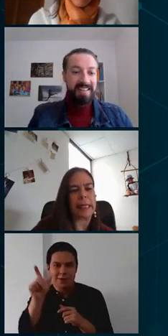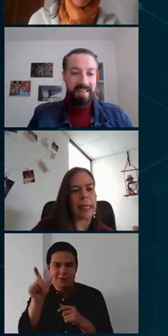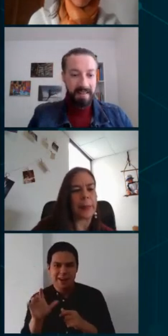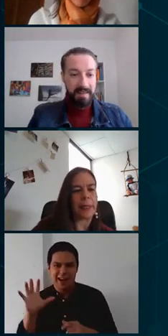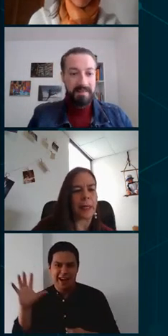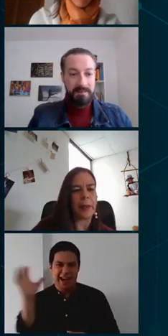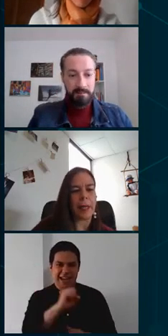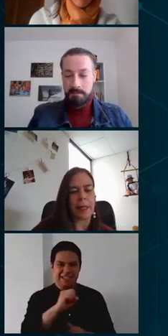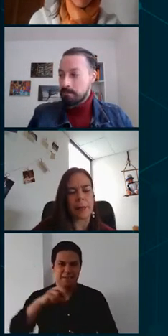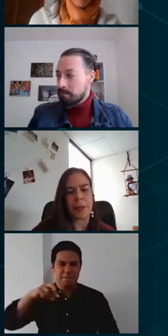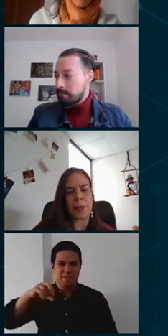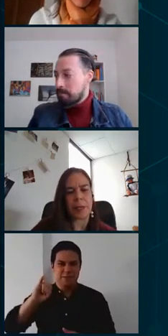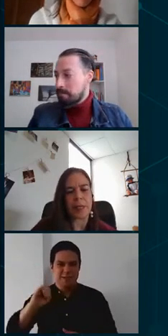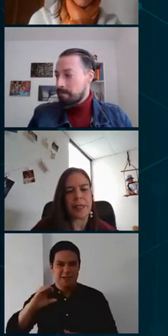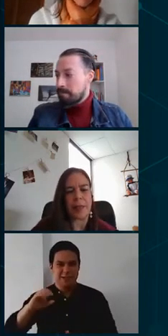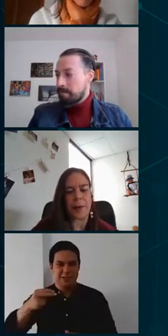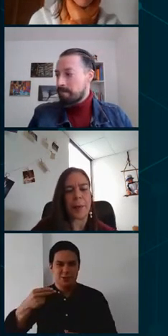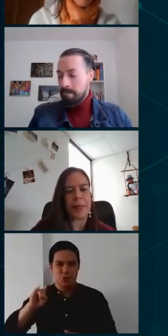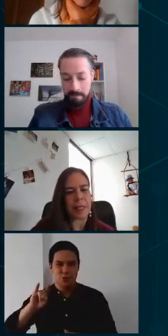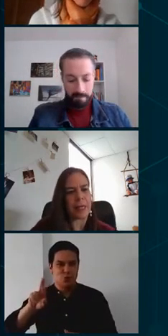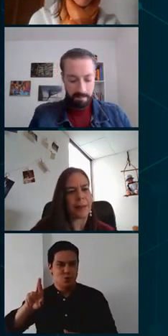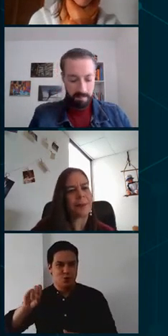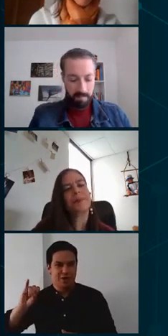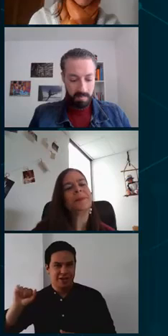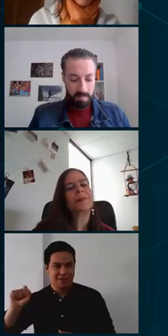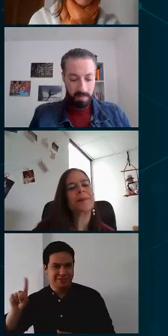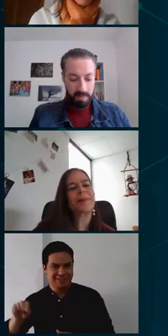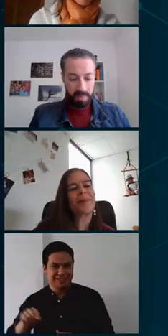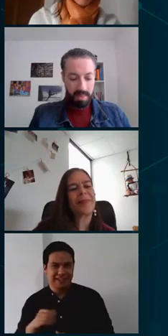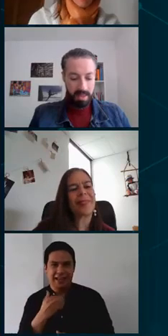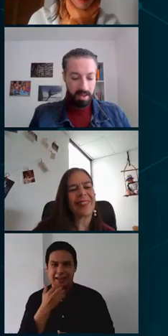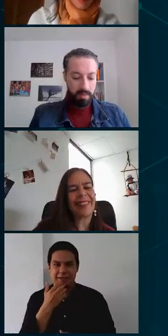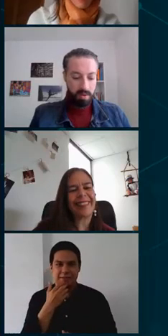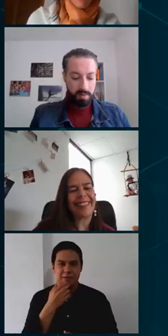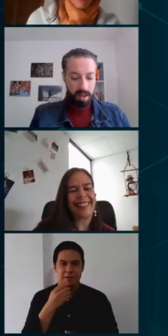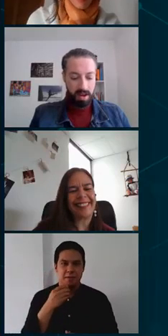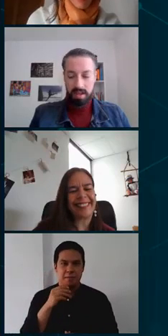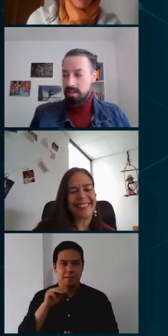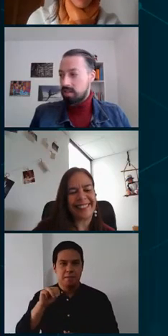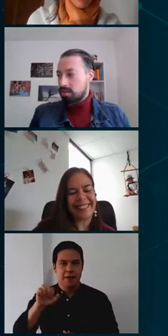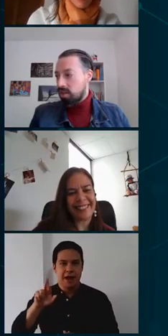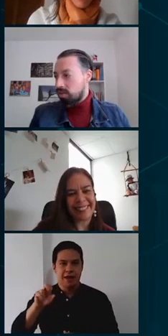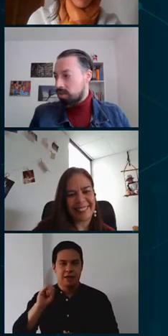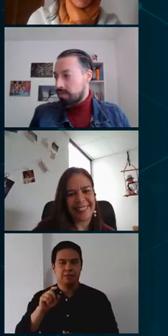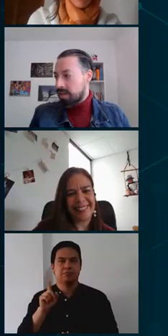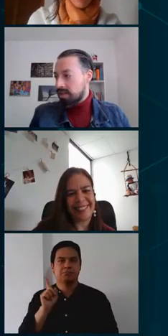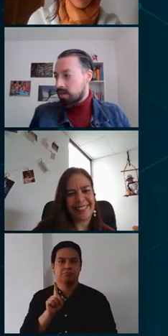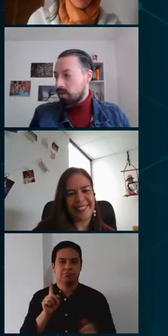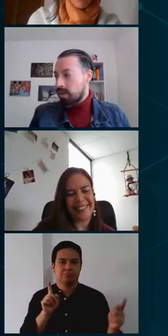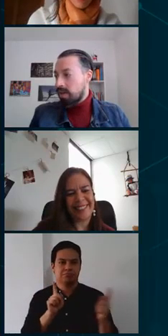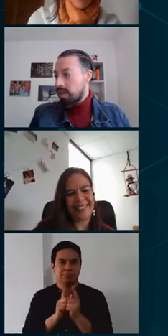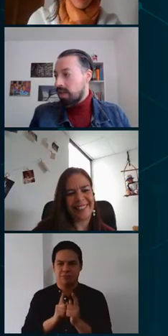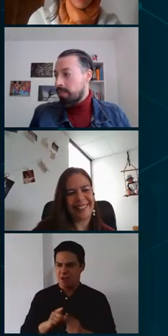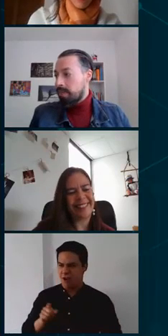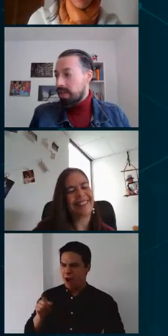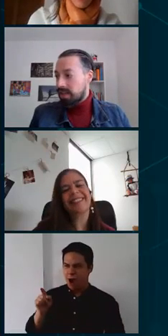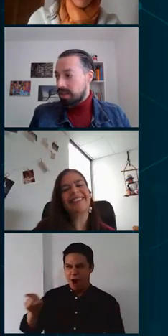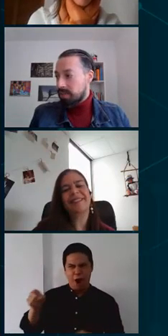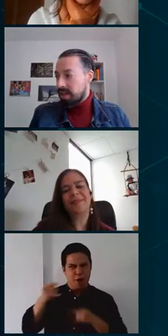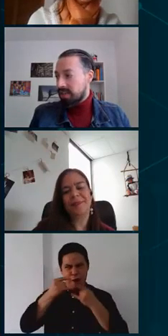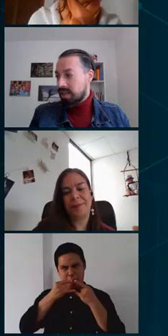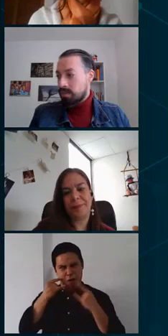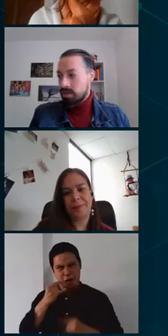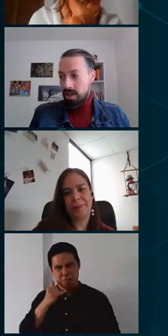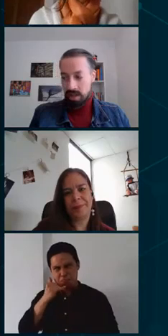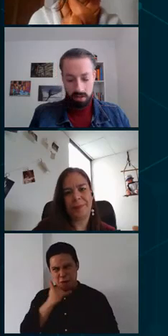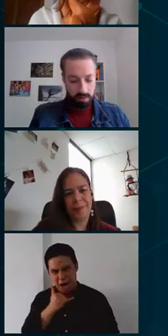que María se encuentra con el cazapichurrios en el centro comercial. Muy bien, aquí ya está. Entonces, María, sí.